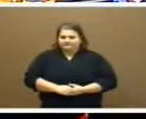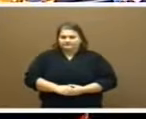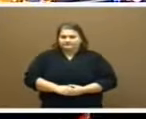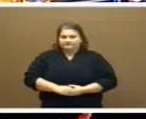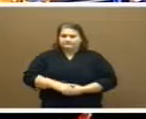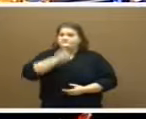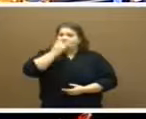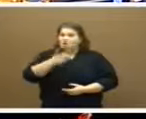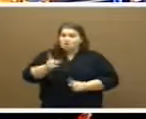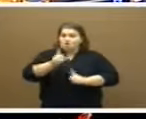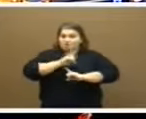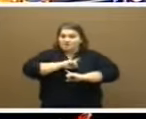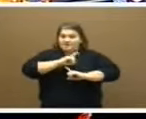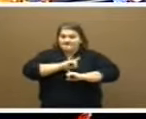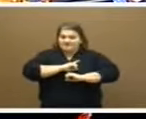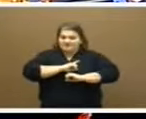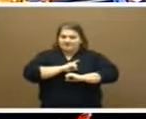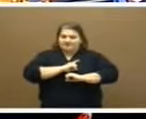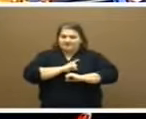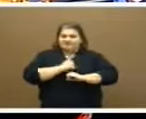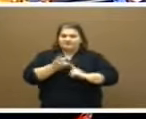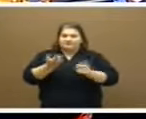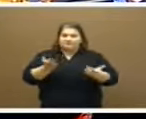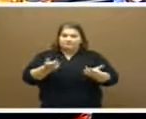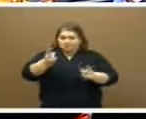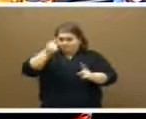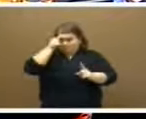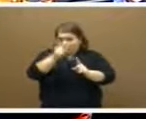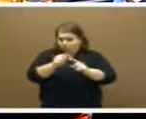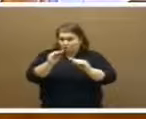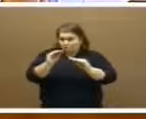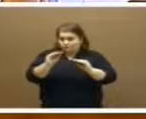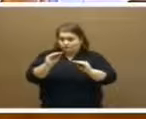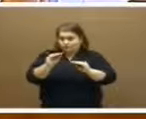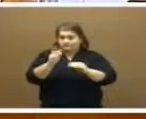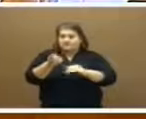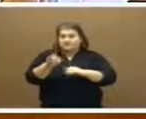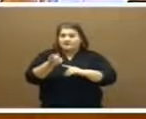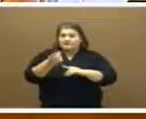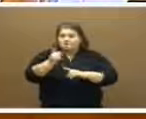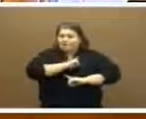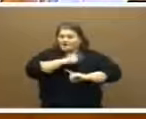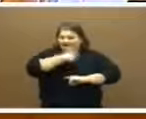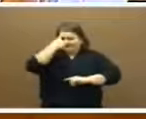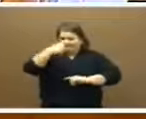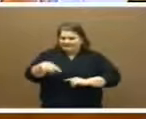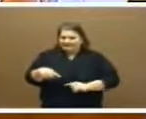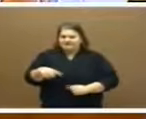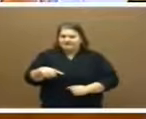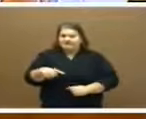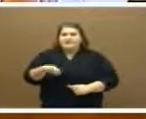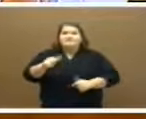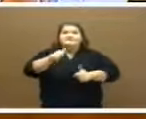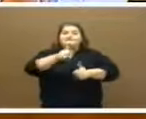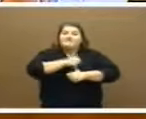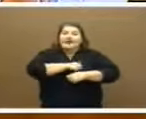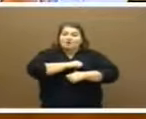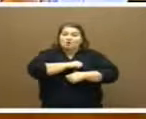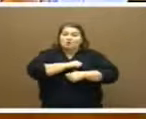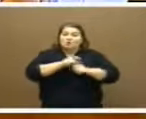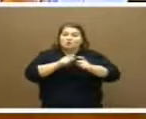Bien, noviembre, que es el objeto de su pregunta, se ha cerrado, como saben, con una bajada en el paro